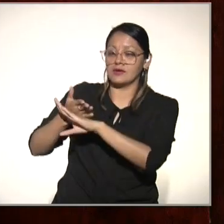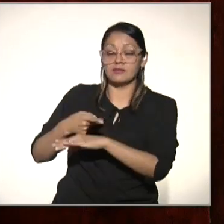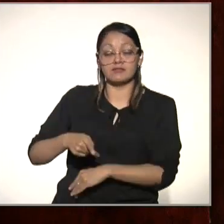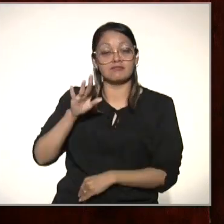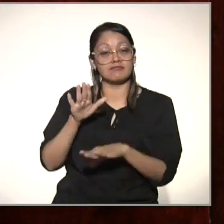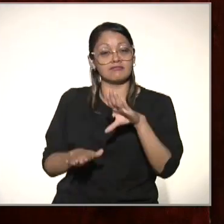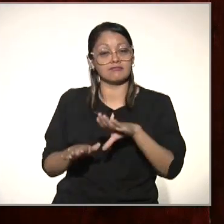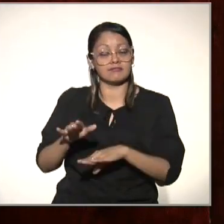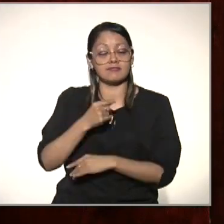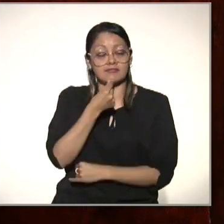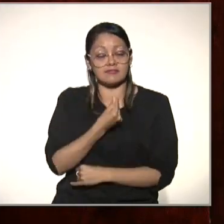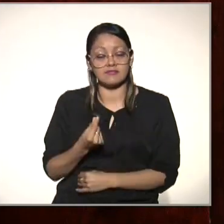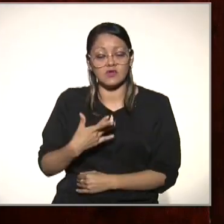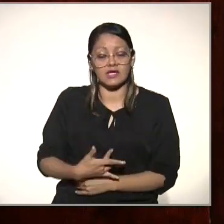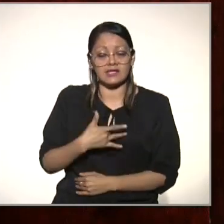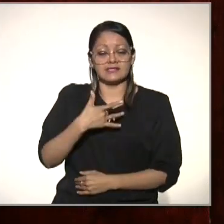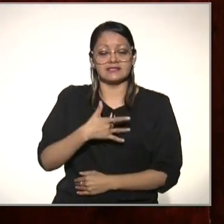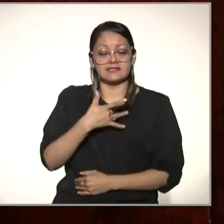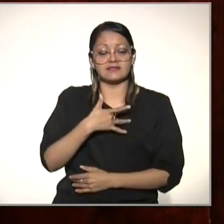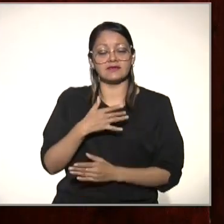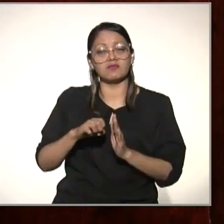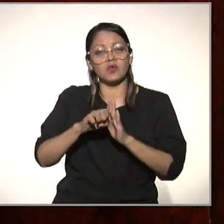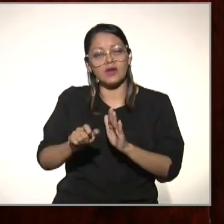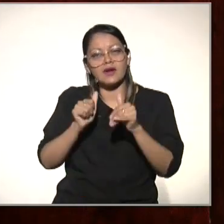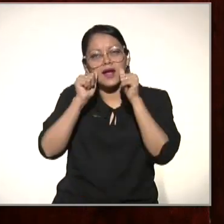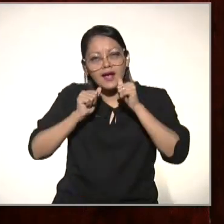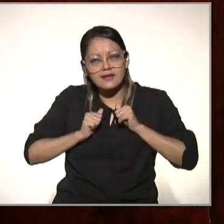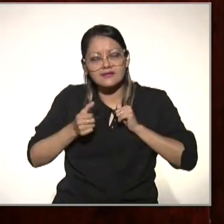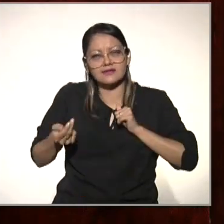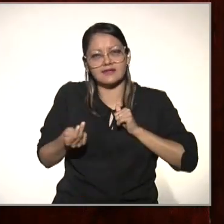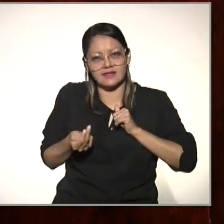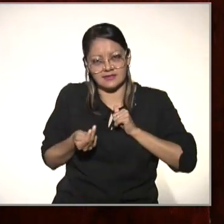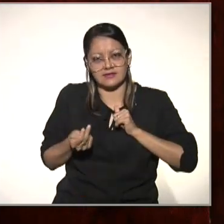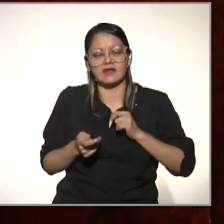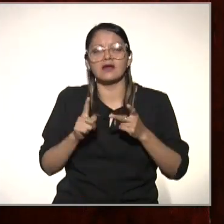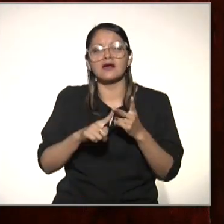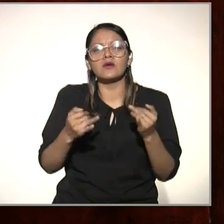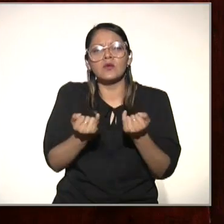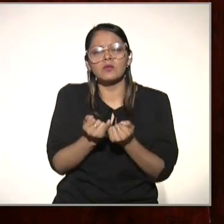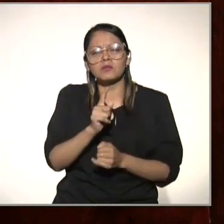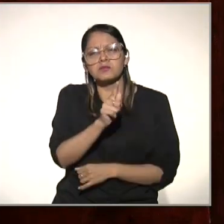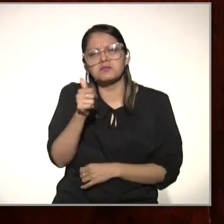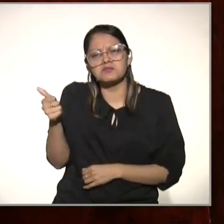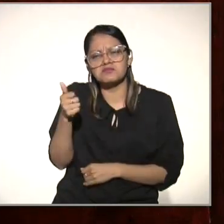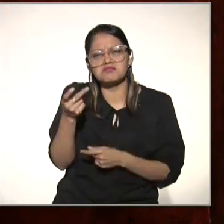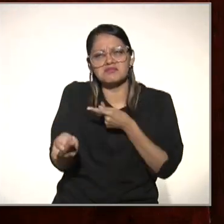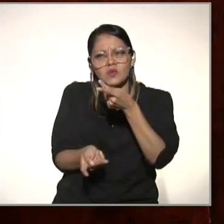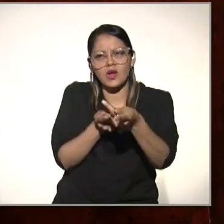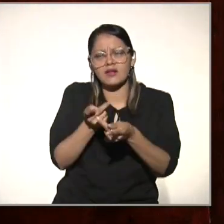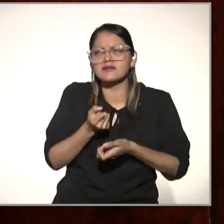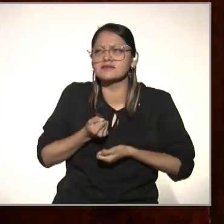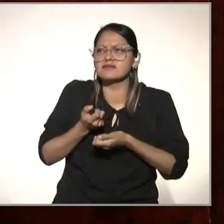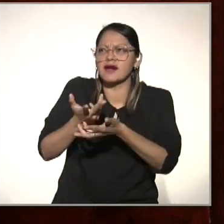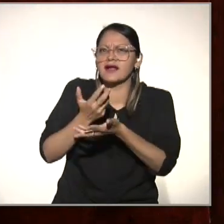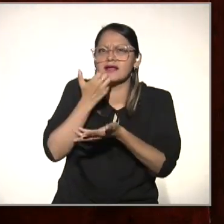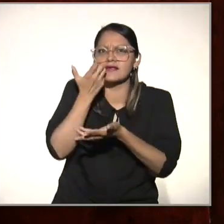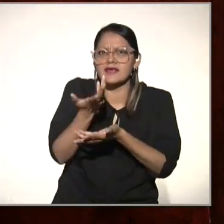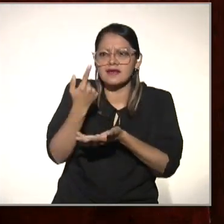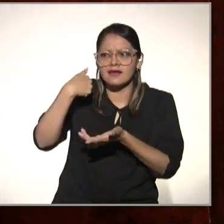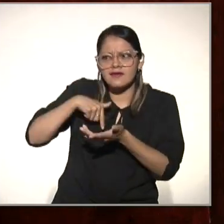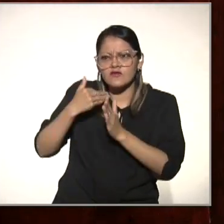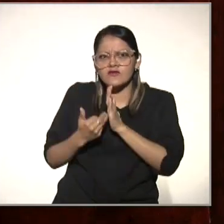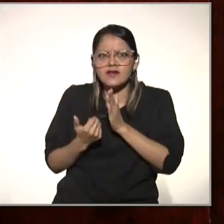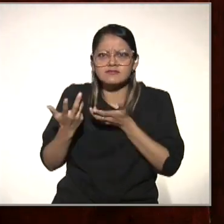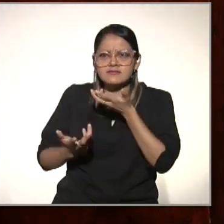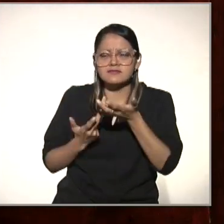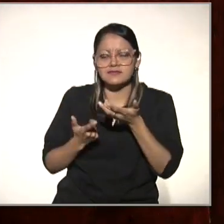que ellos encuentran para que les presten atención o para externar algunas otras cuestiones que ellos padecen.